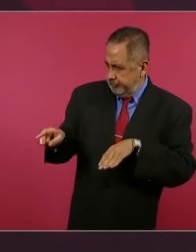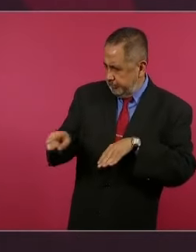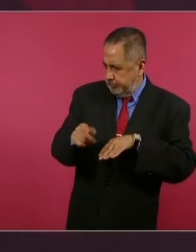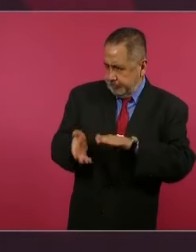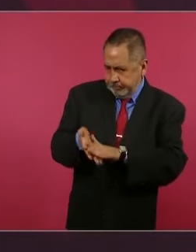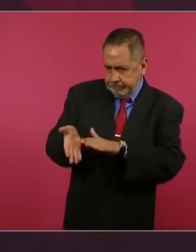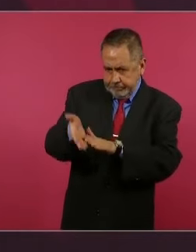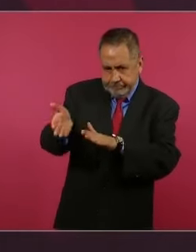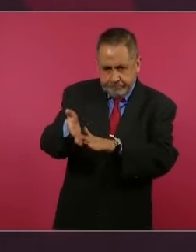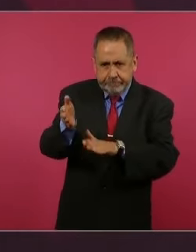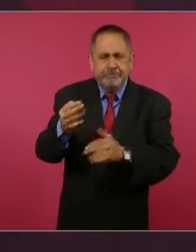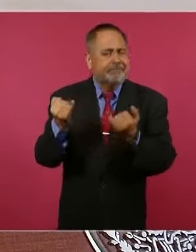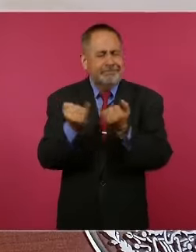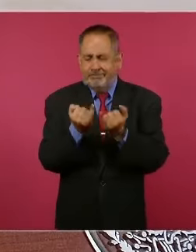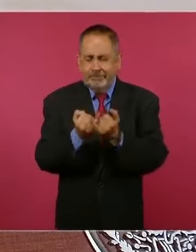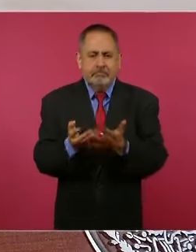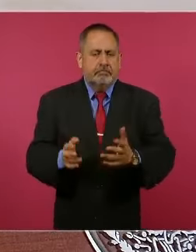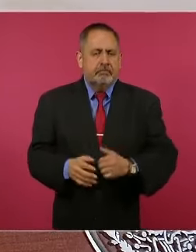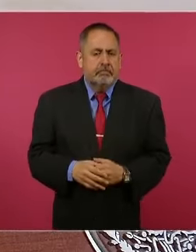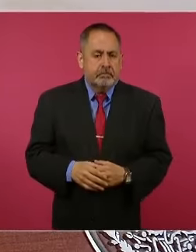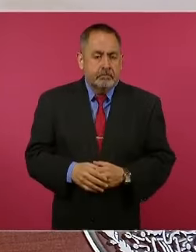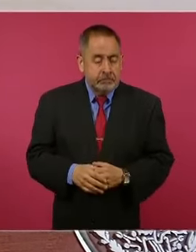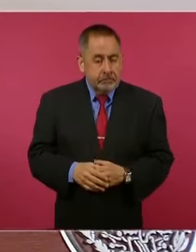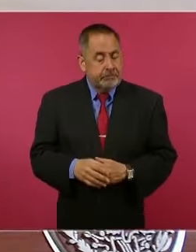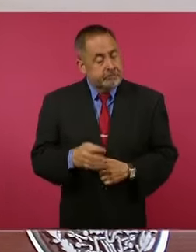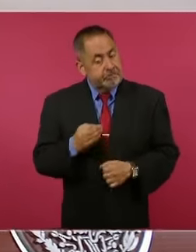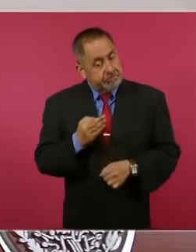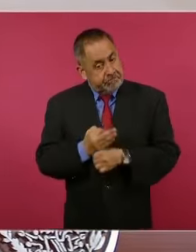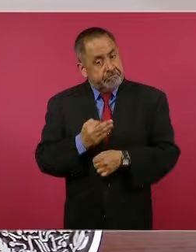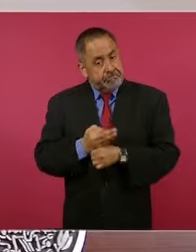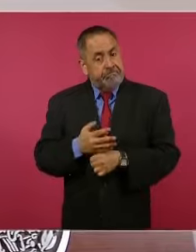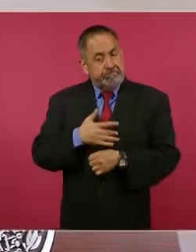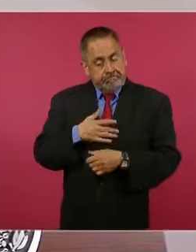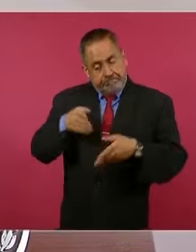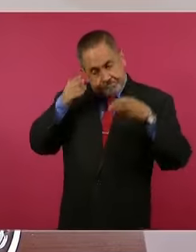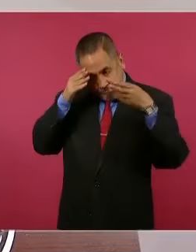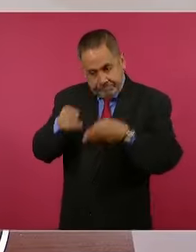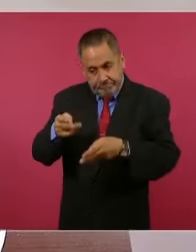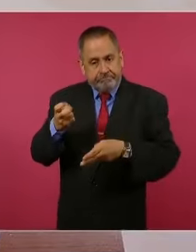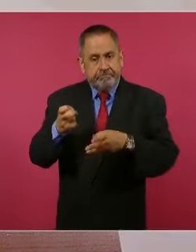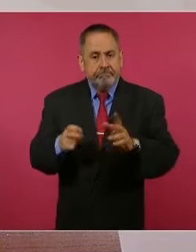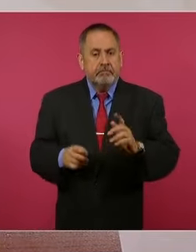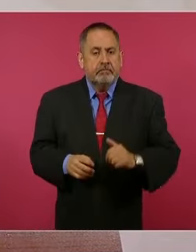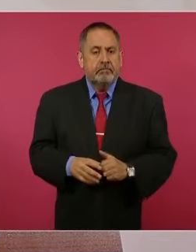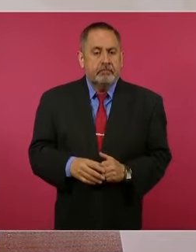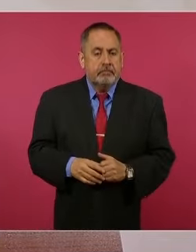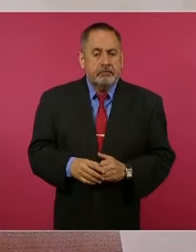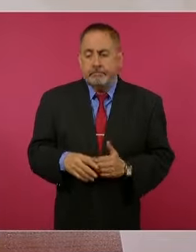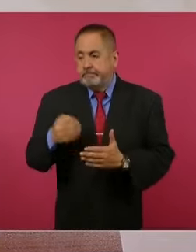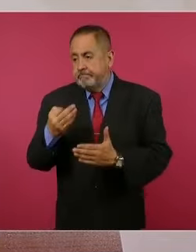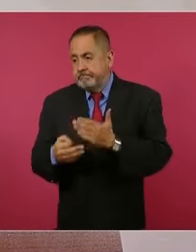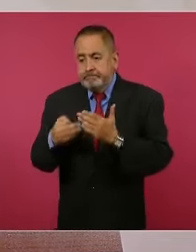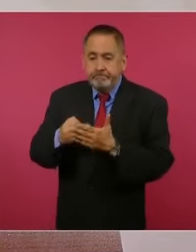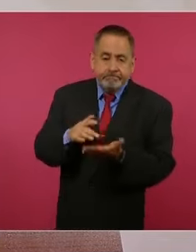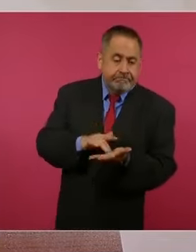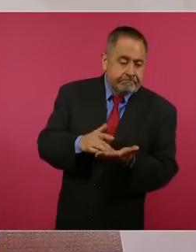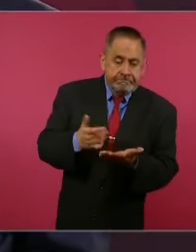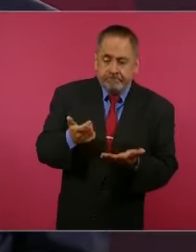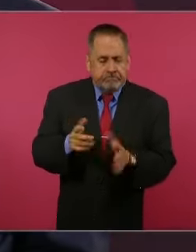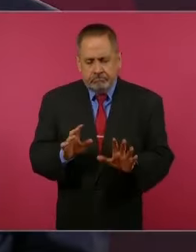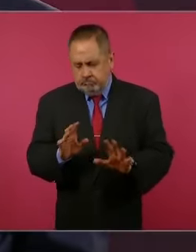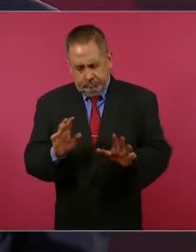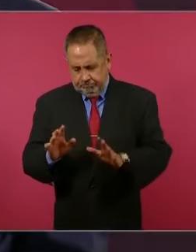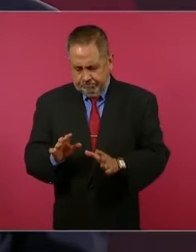caminos entonces estoy dedicándome a eso que no nos falten los